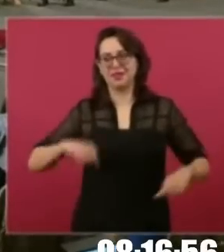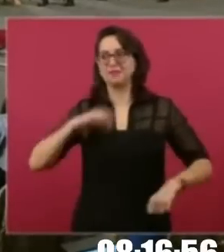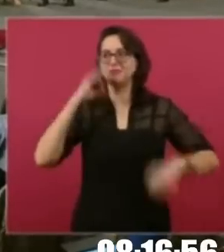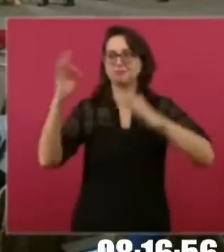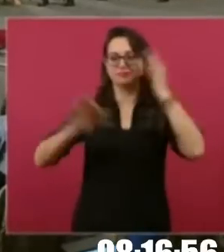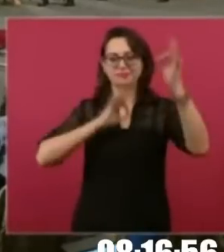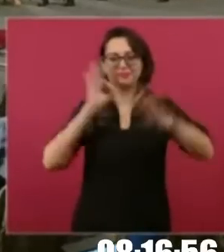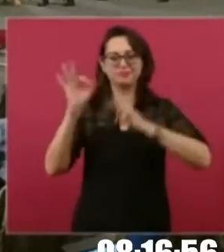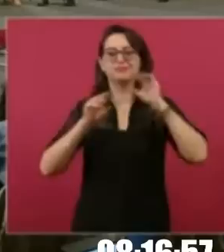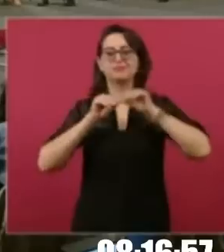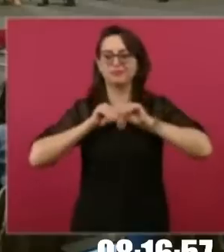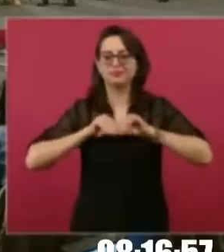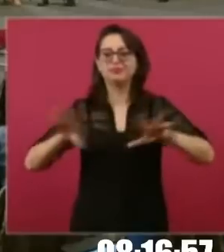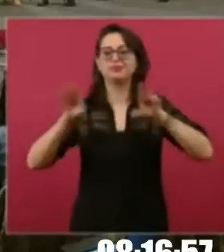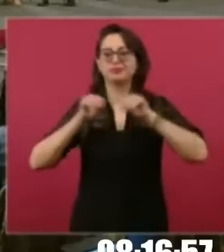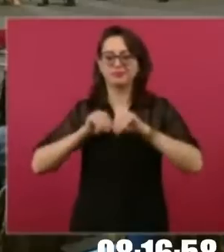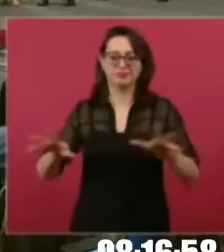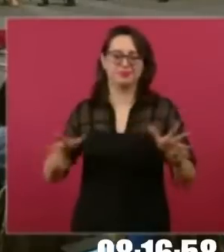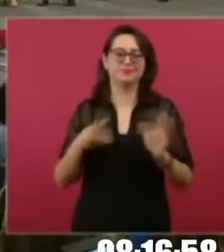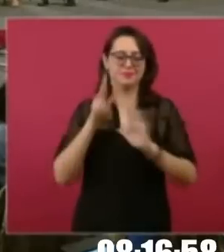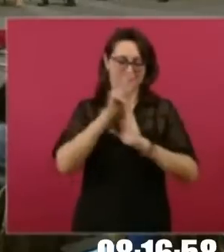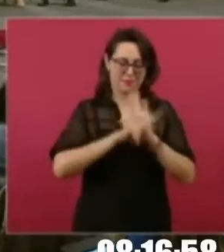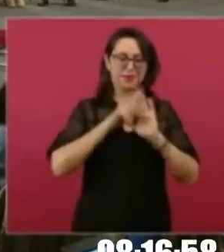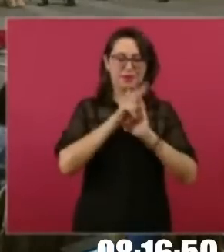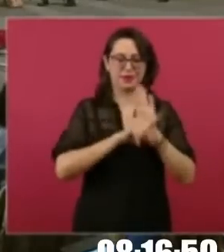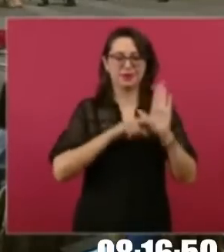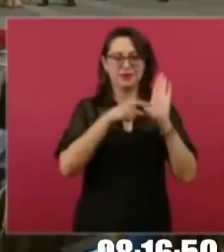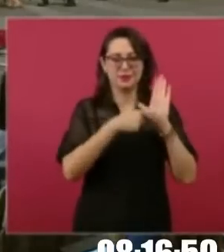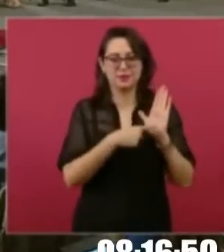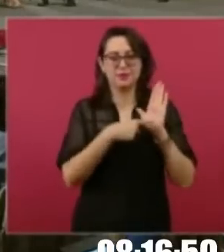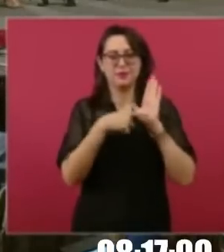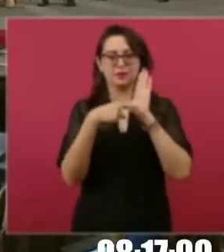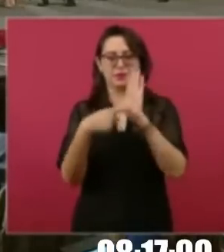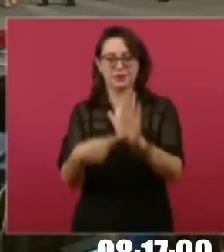campaña una actividad que implementó que